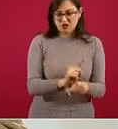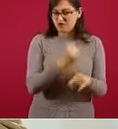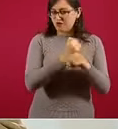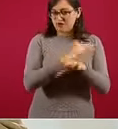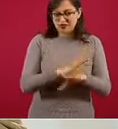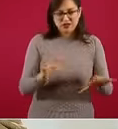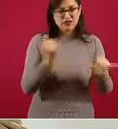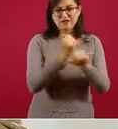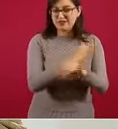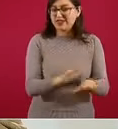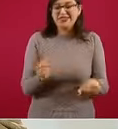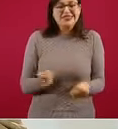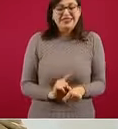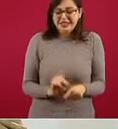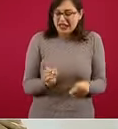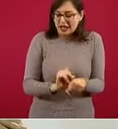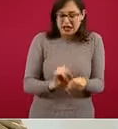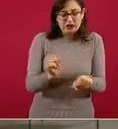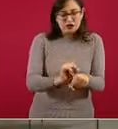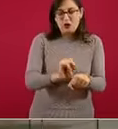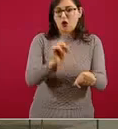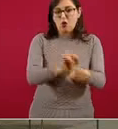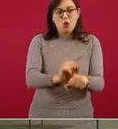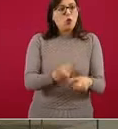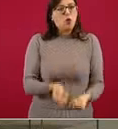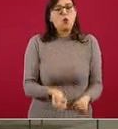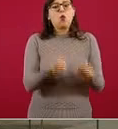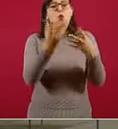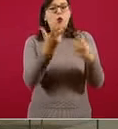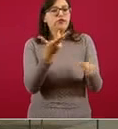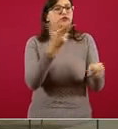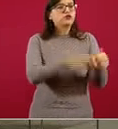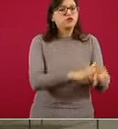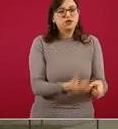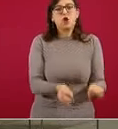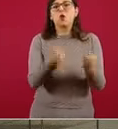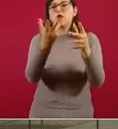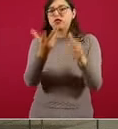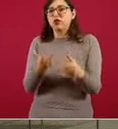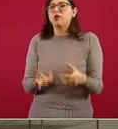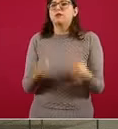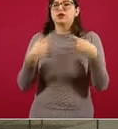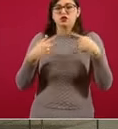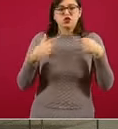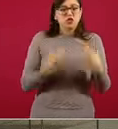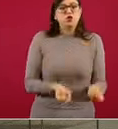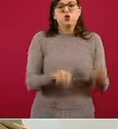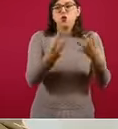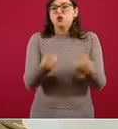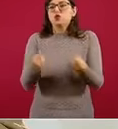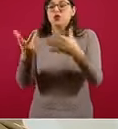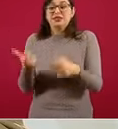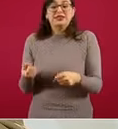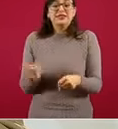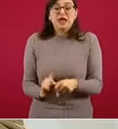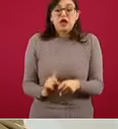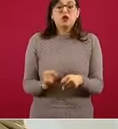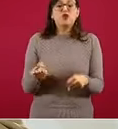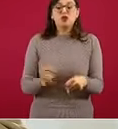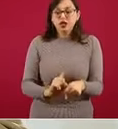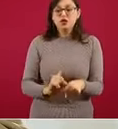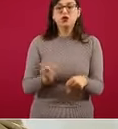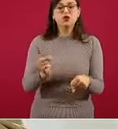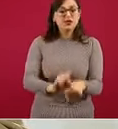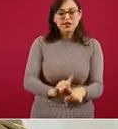cuántos pacientes están hospitalizados en cada una de las casi 1000 unidades hospitalarias. Por eso mostramos los datos al